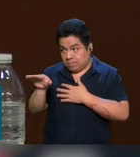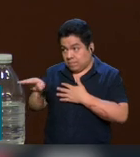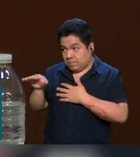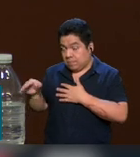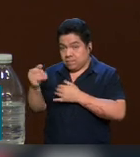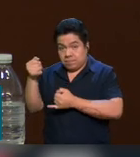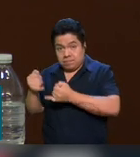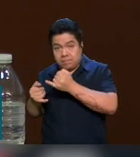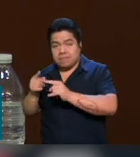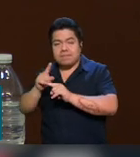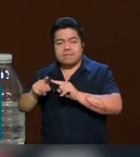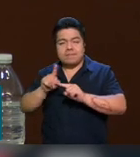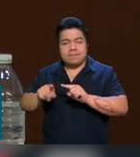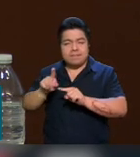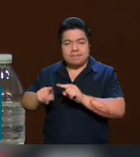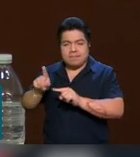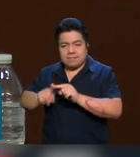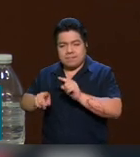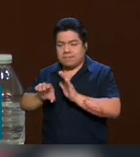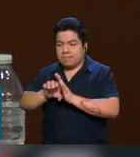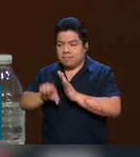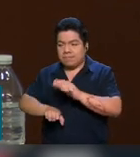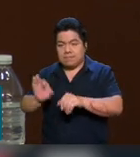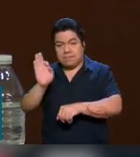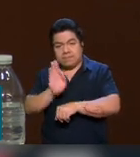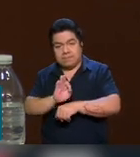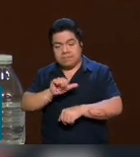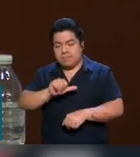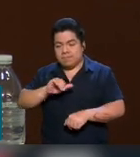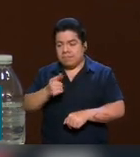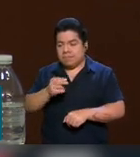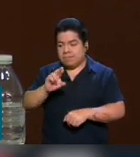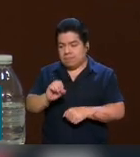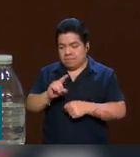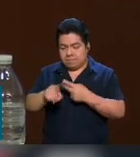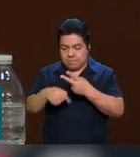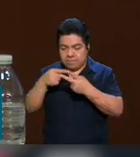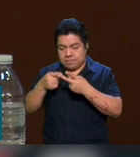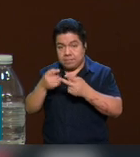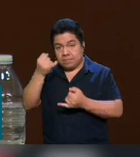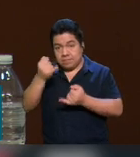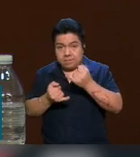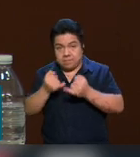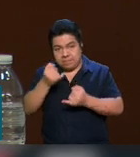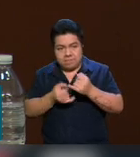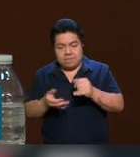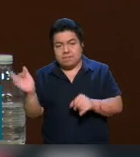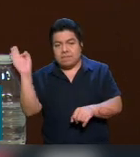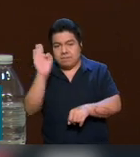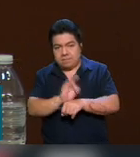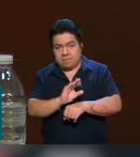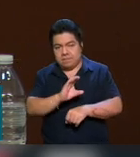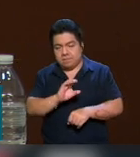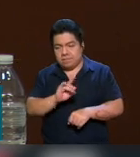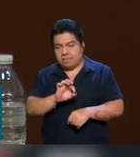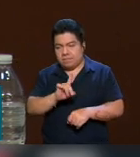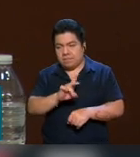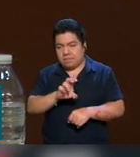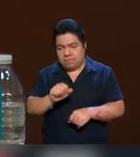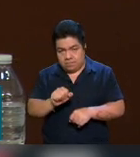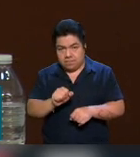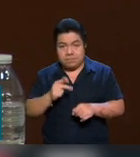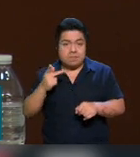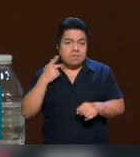a través de varios medios, como es el amparo, como es el juicio de protección de derechos civiles